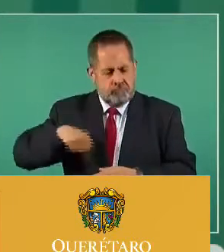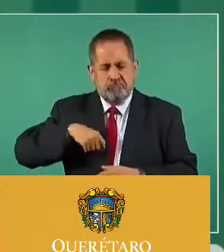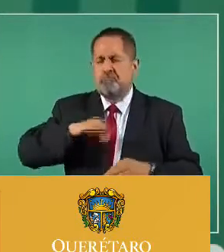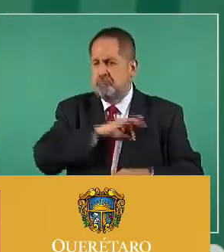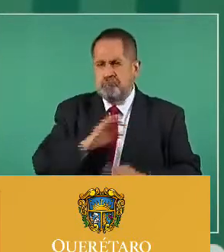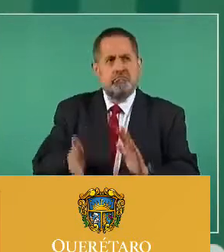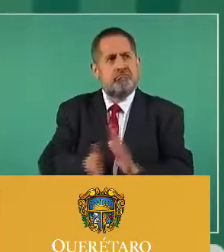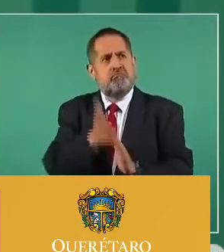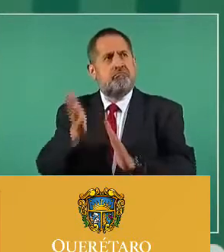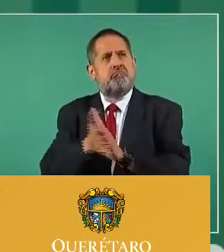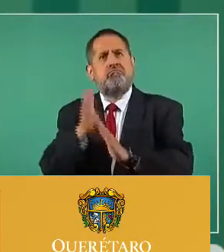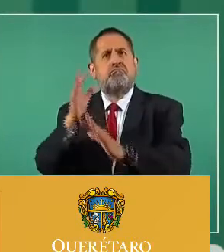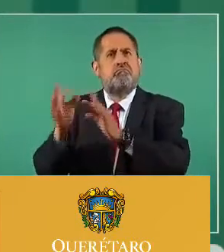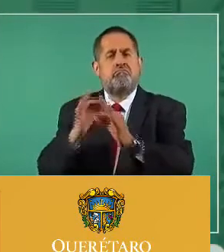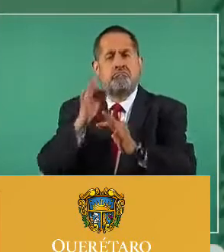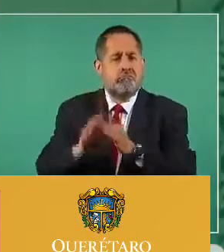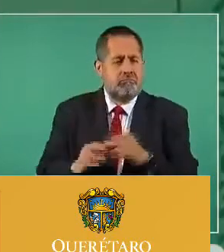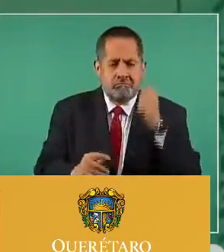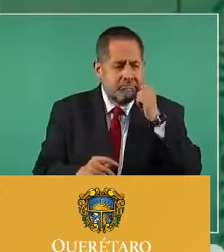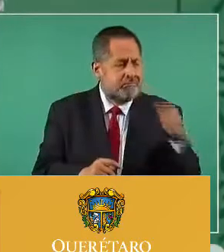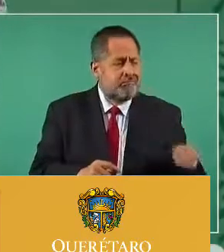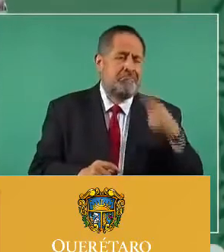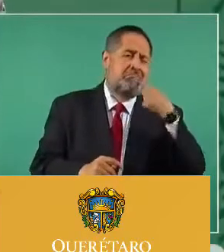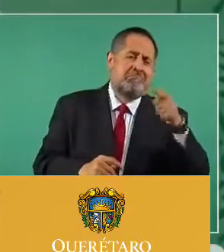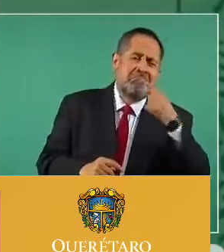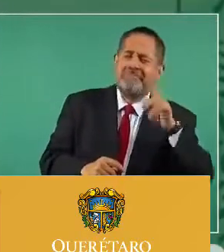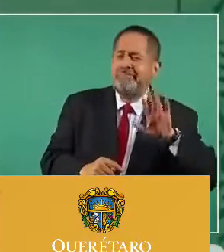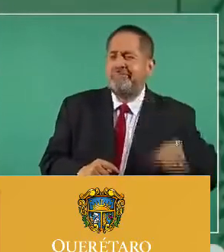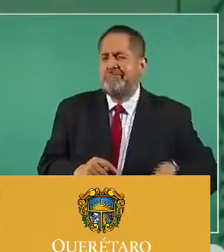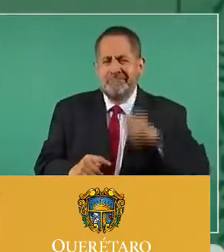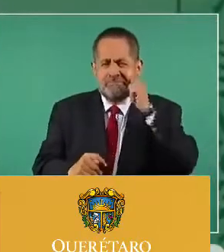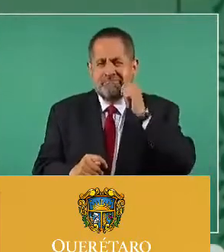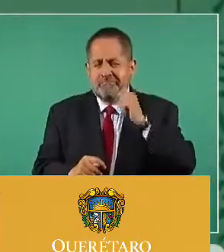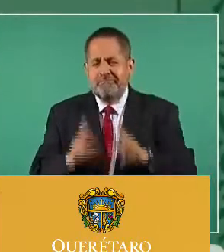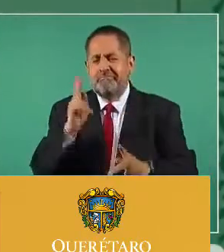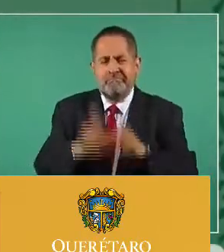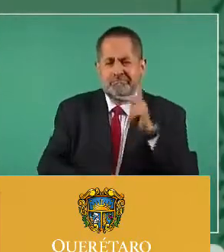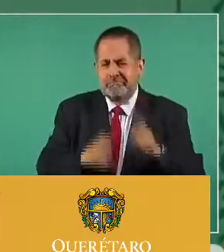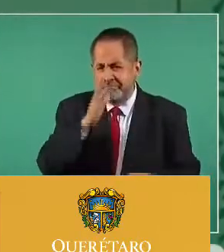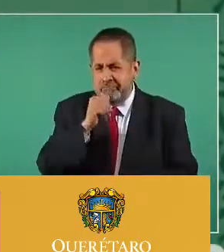la obra sin que la detengan.